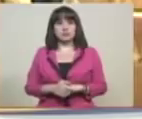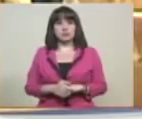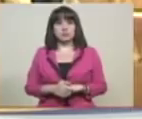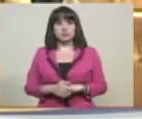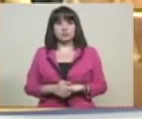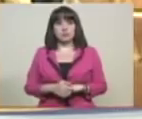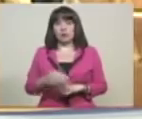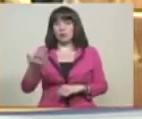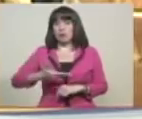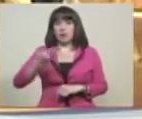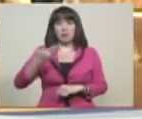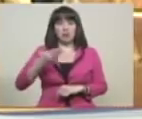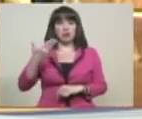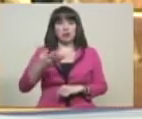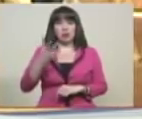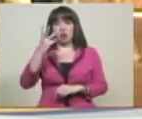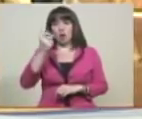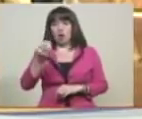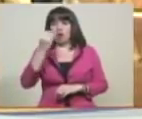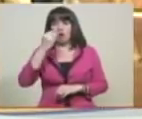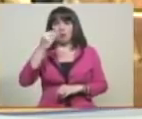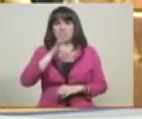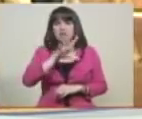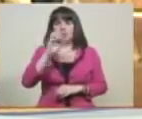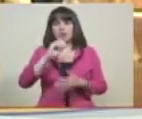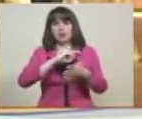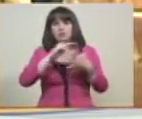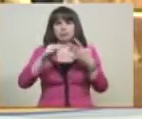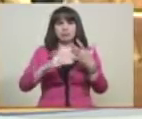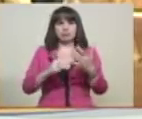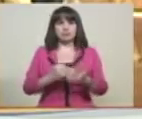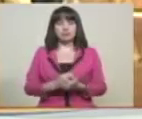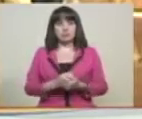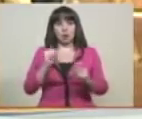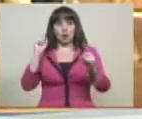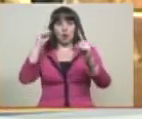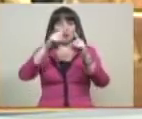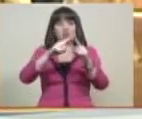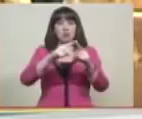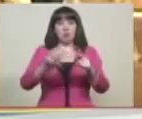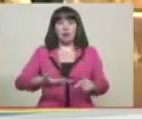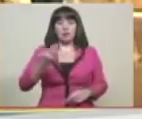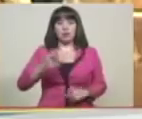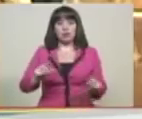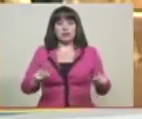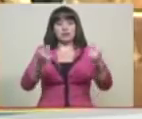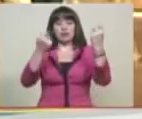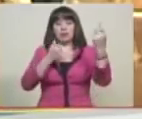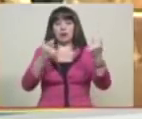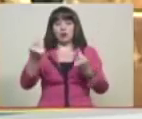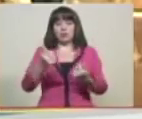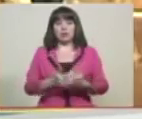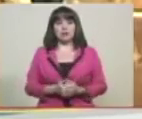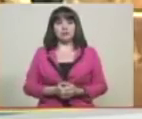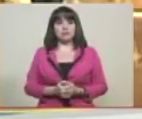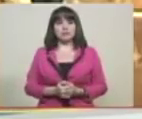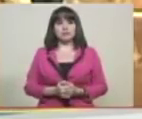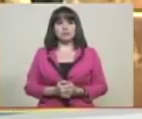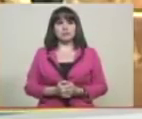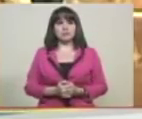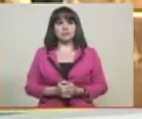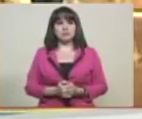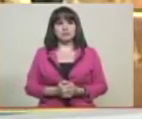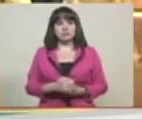bienes prioritarios del Plan 50. Ahí va el objetivo central del programa de recuperación económica. Para